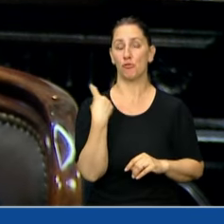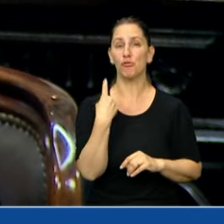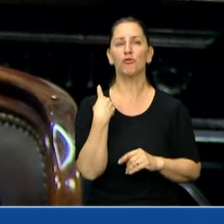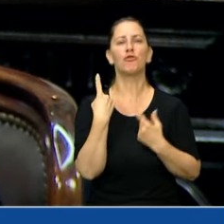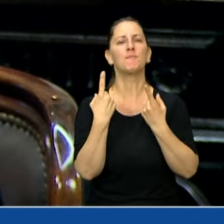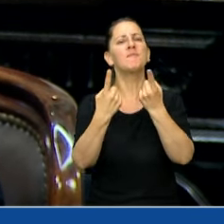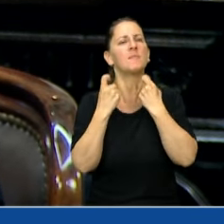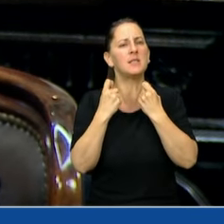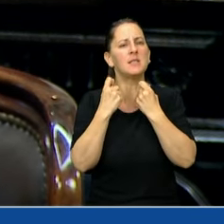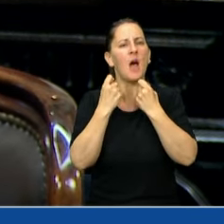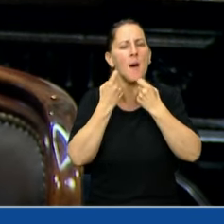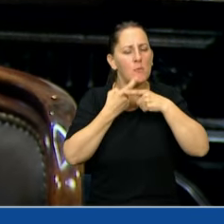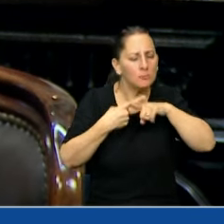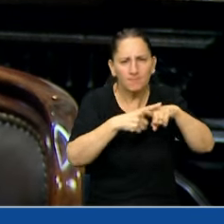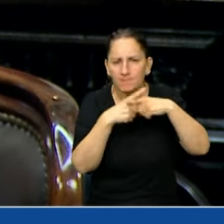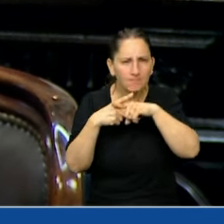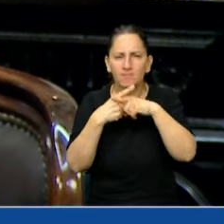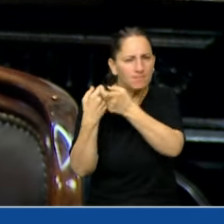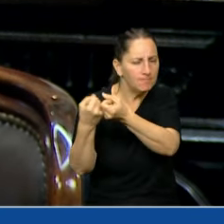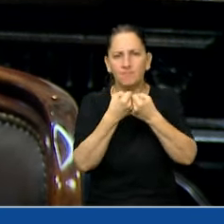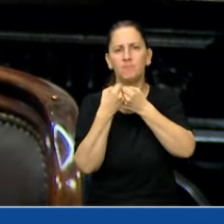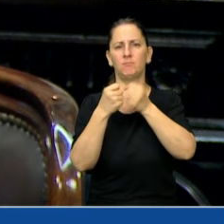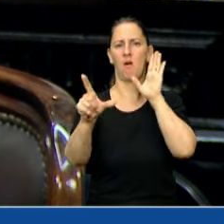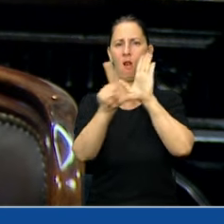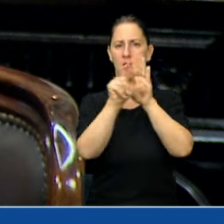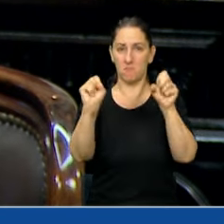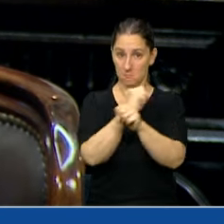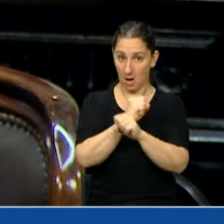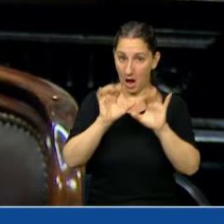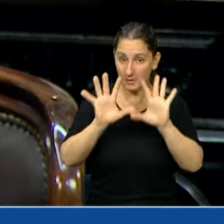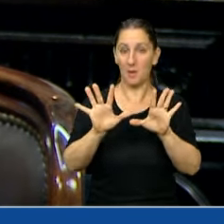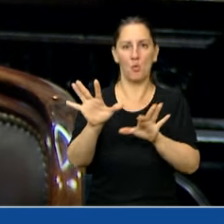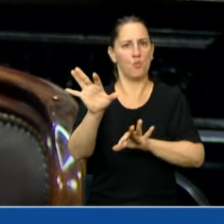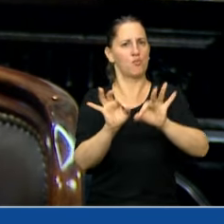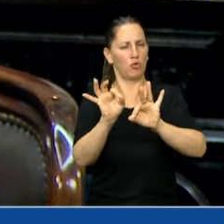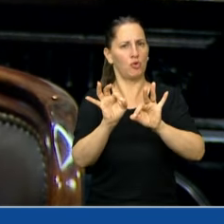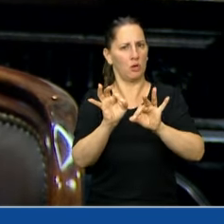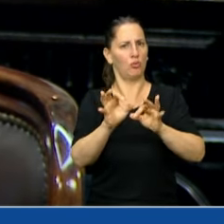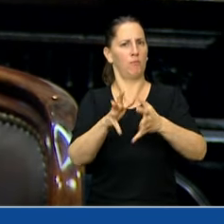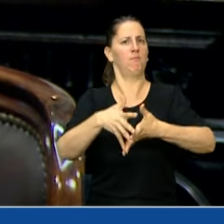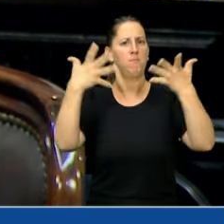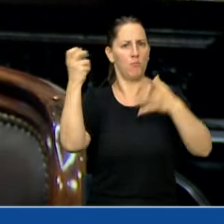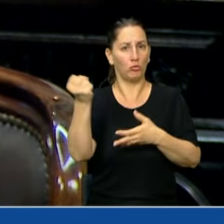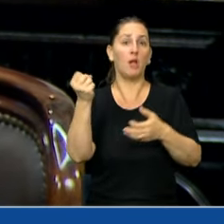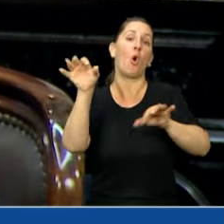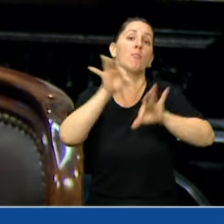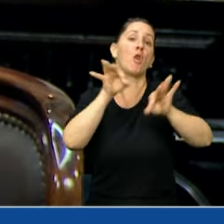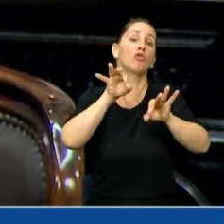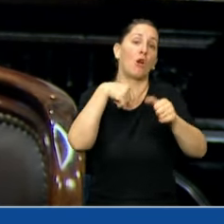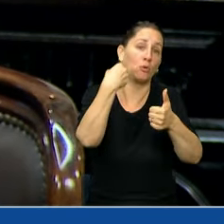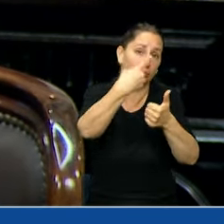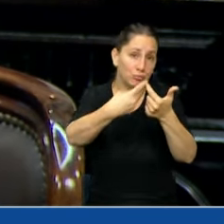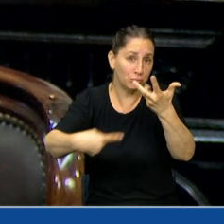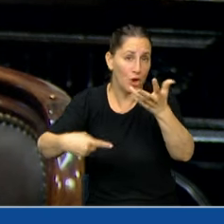necesitamos discutir consensuar y sancionar una ley de esta magnitud para un proyecto tan importante o proyectos tan importantes como se vienen No